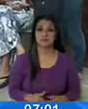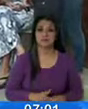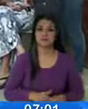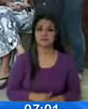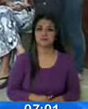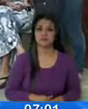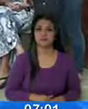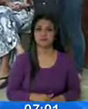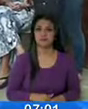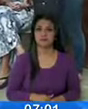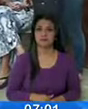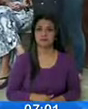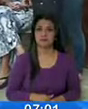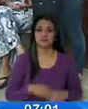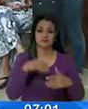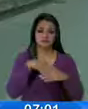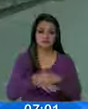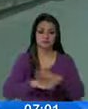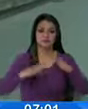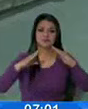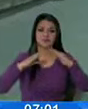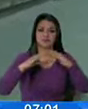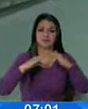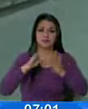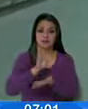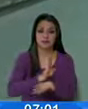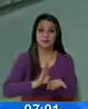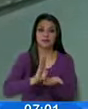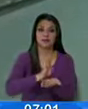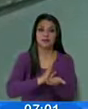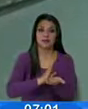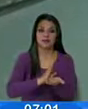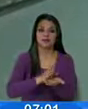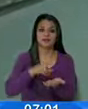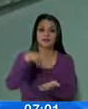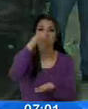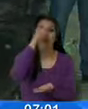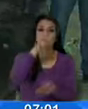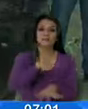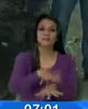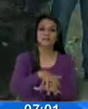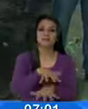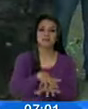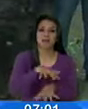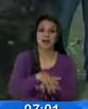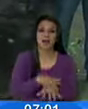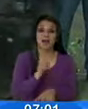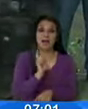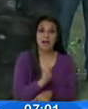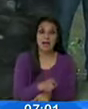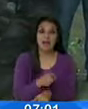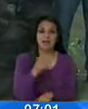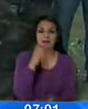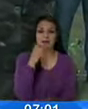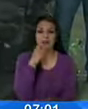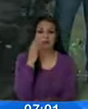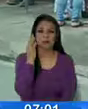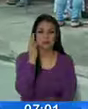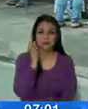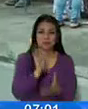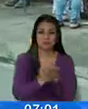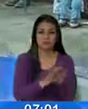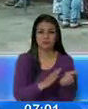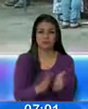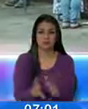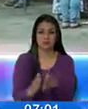Fue en el interior de este inmueble ubicado en la ciudadela Santa Elena, al norte de Machala, donde ocurrió el macabro crimen. Una